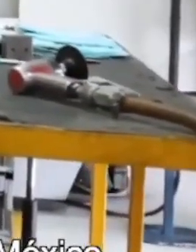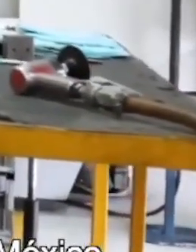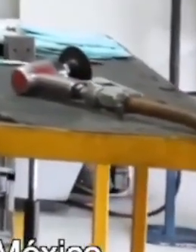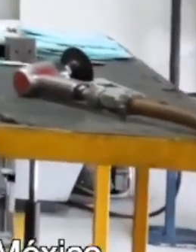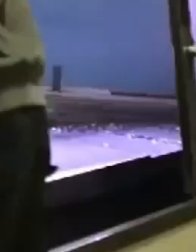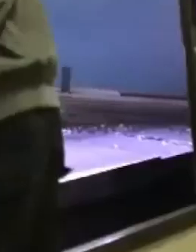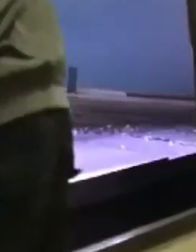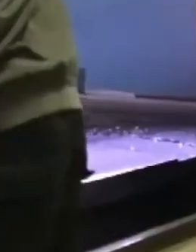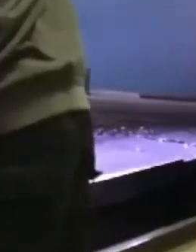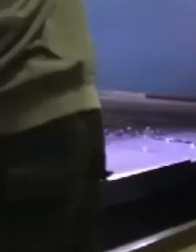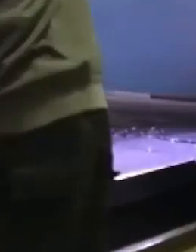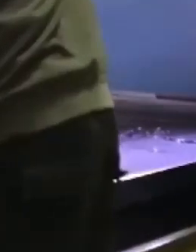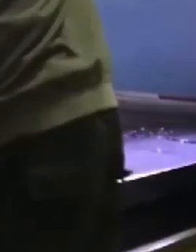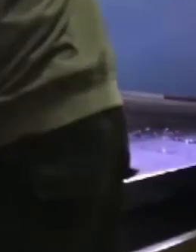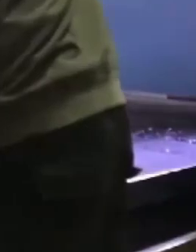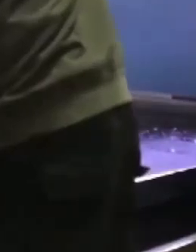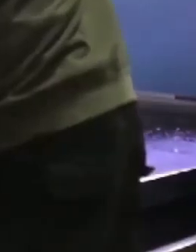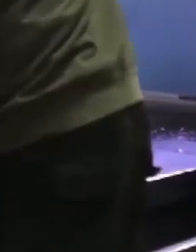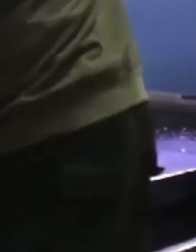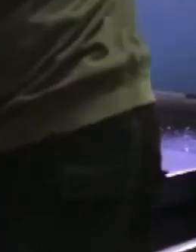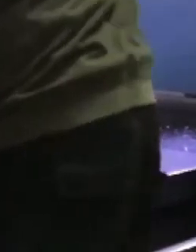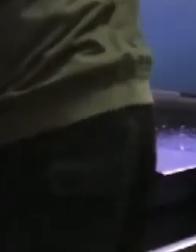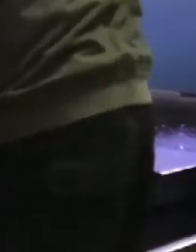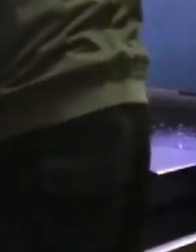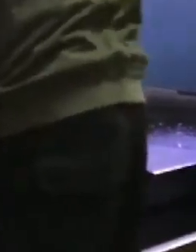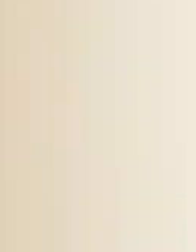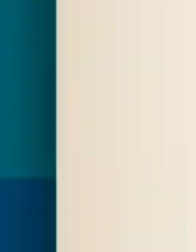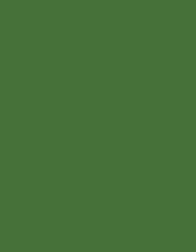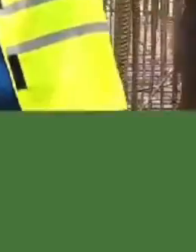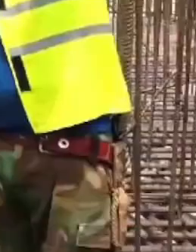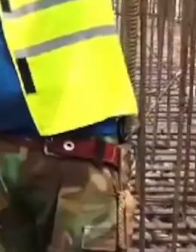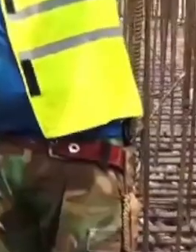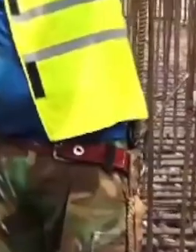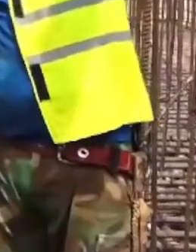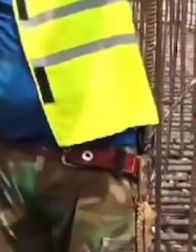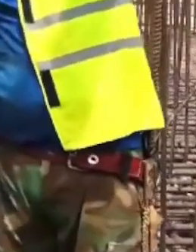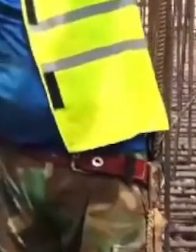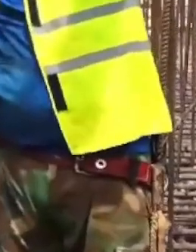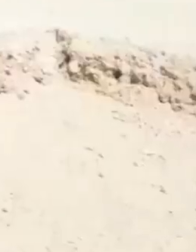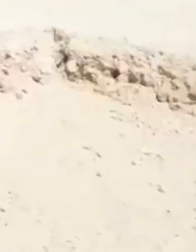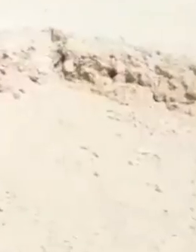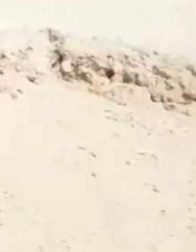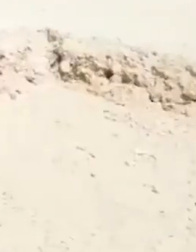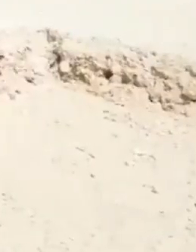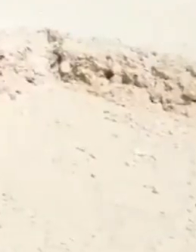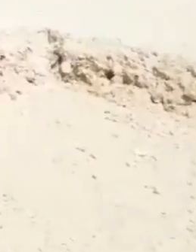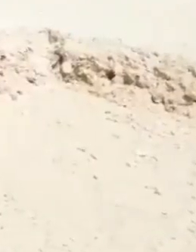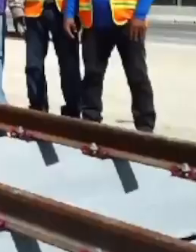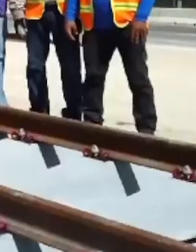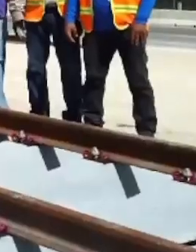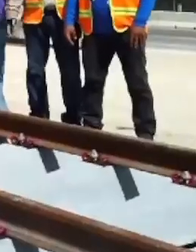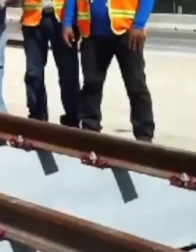en México, con la creación de 11.000 empleos. El Tren Maya avanza.